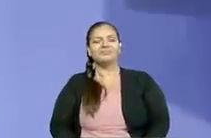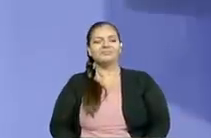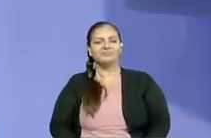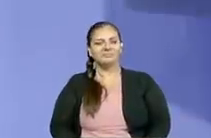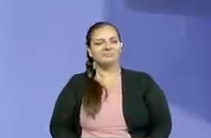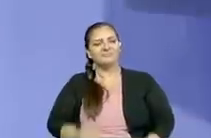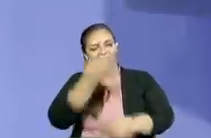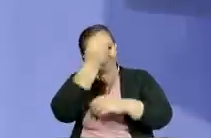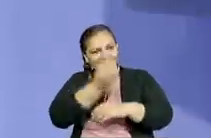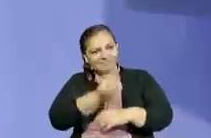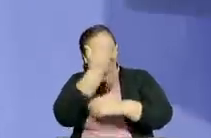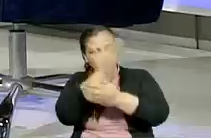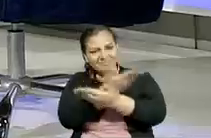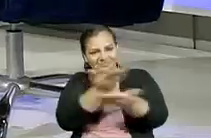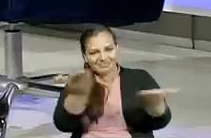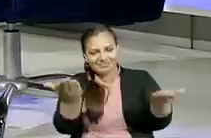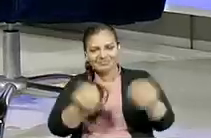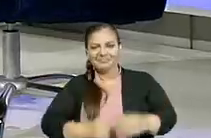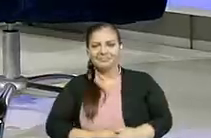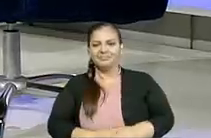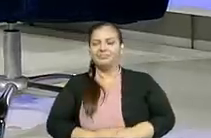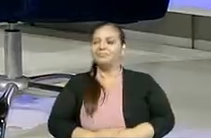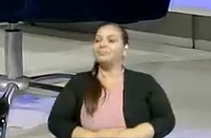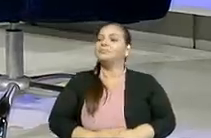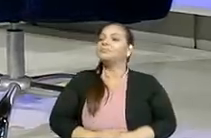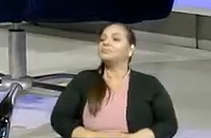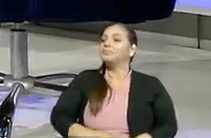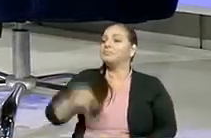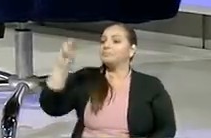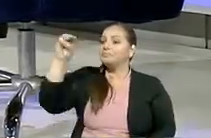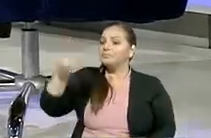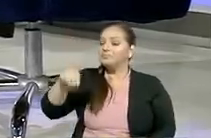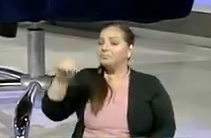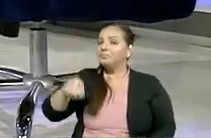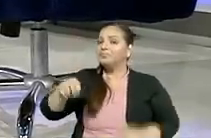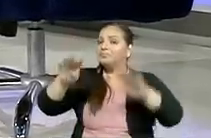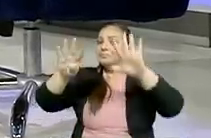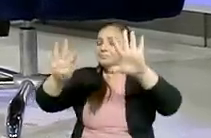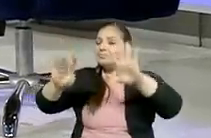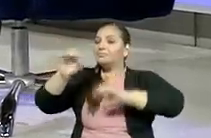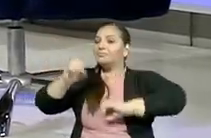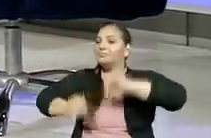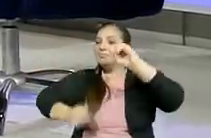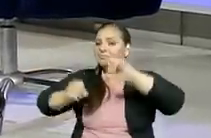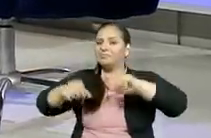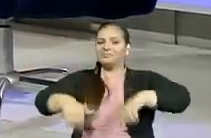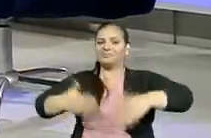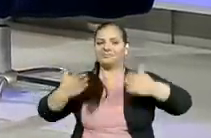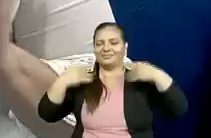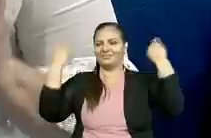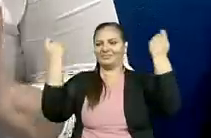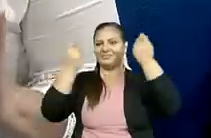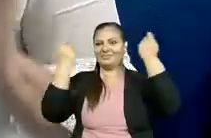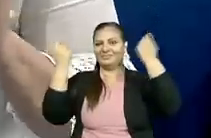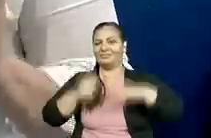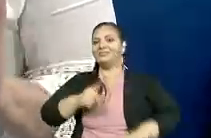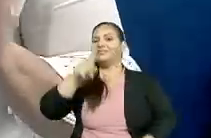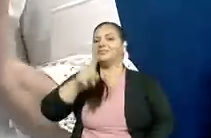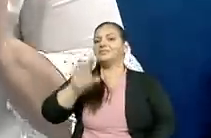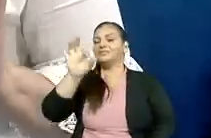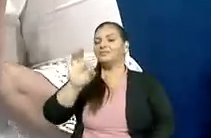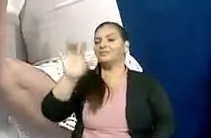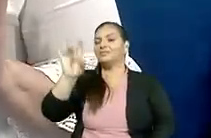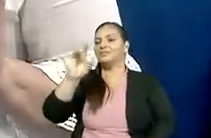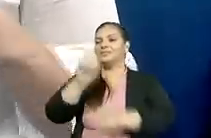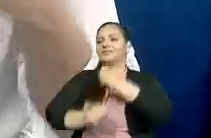y bienvenido. Un gusto, Luisa, y un cariñoso saludo a los televidentes. El próximo martes 9 de octubre, Guayaquil